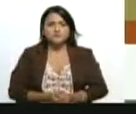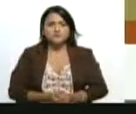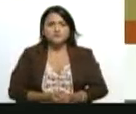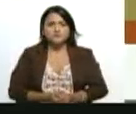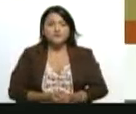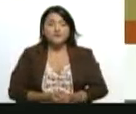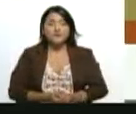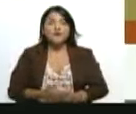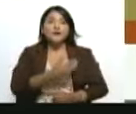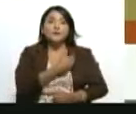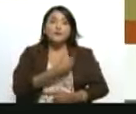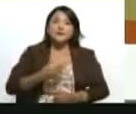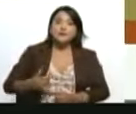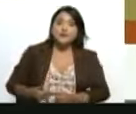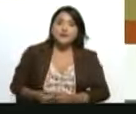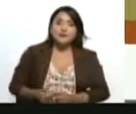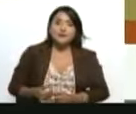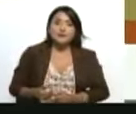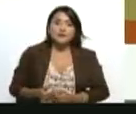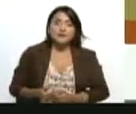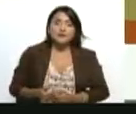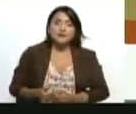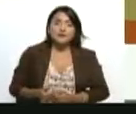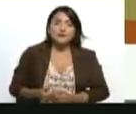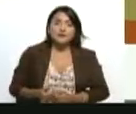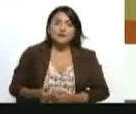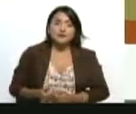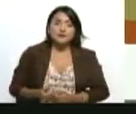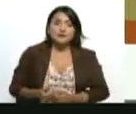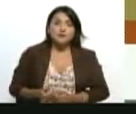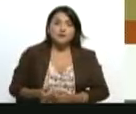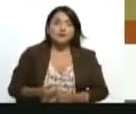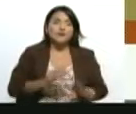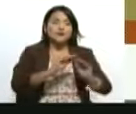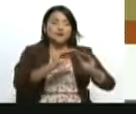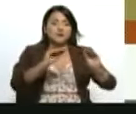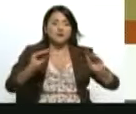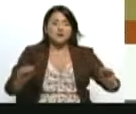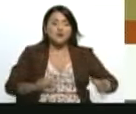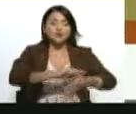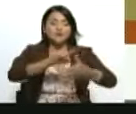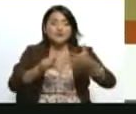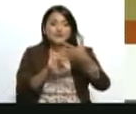El presidente ha hablado de los 5 consensos: